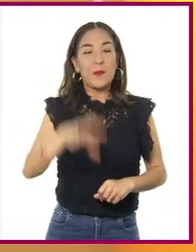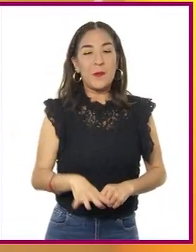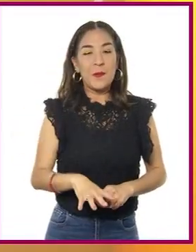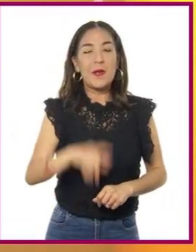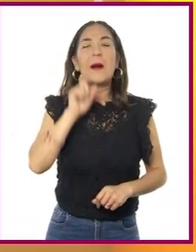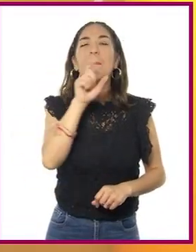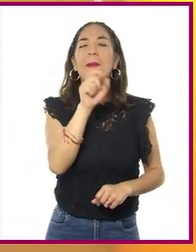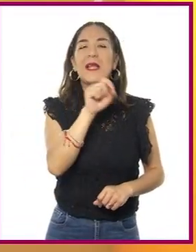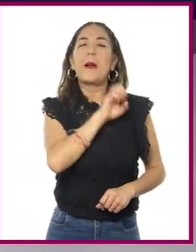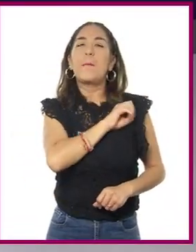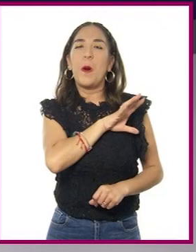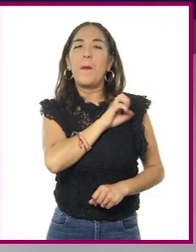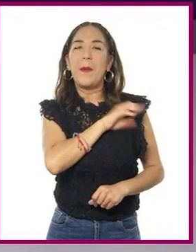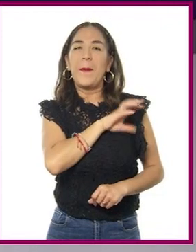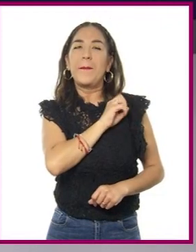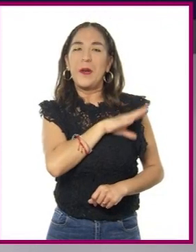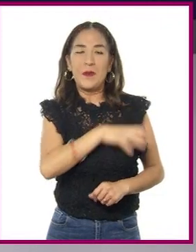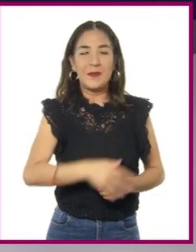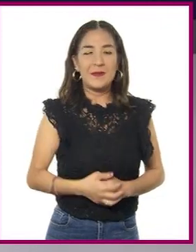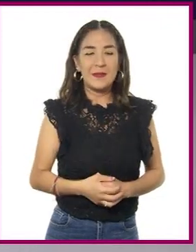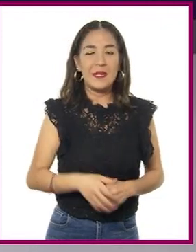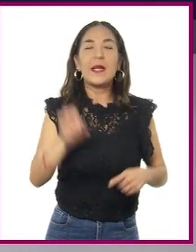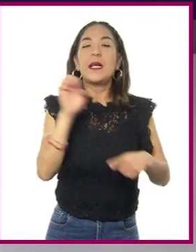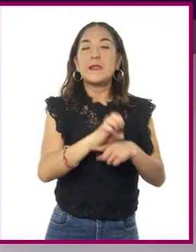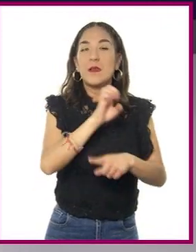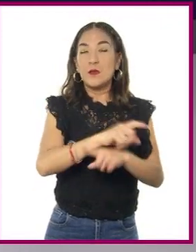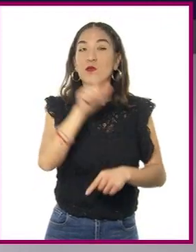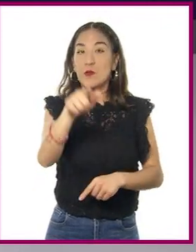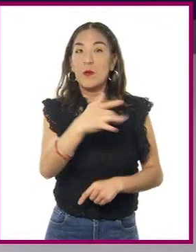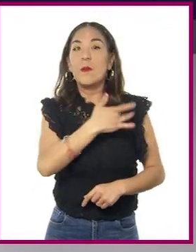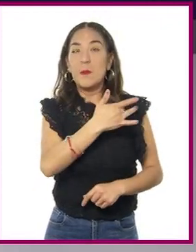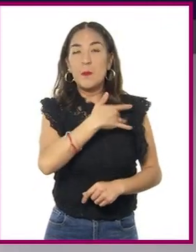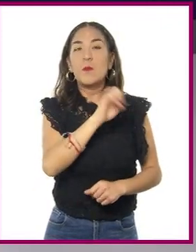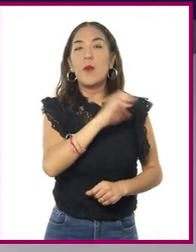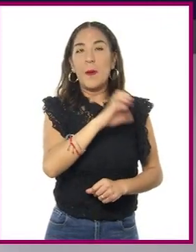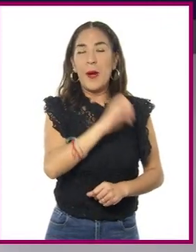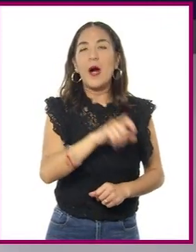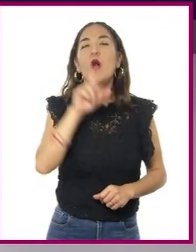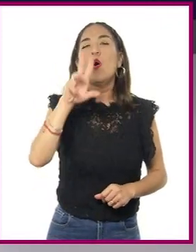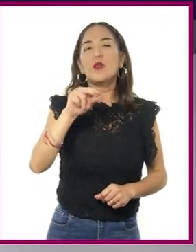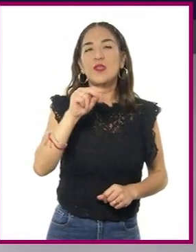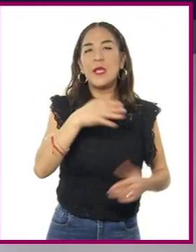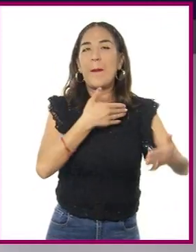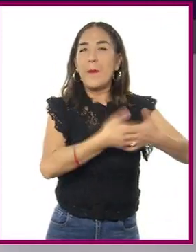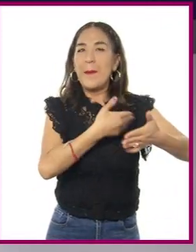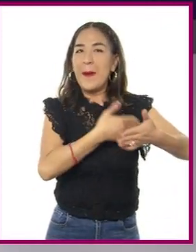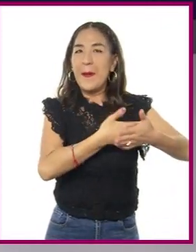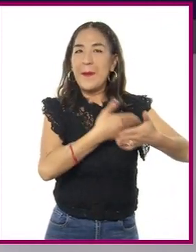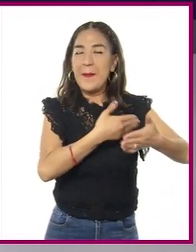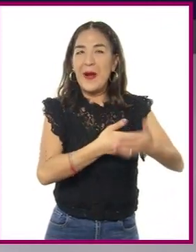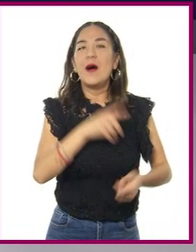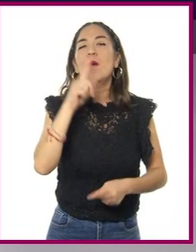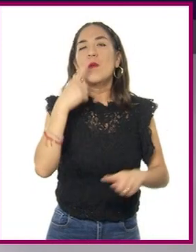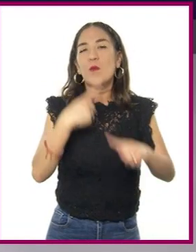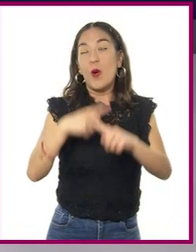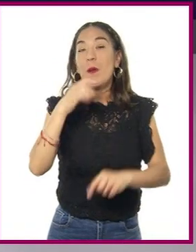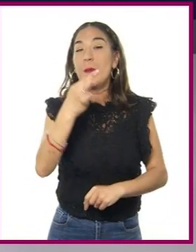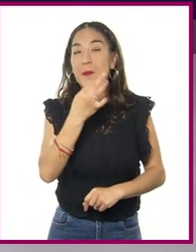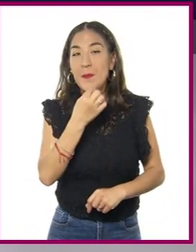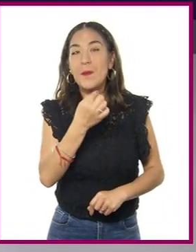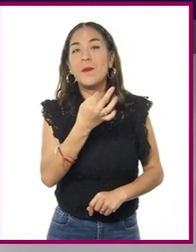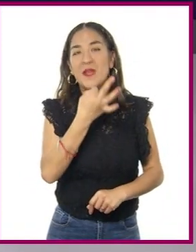20 pulsaciones. Entonces, tu frecuencia cardíaca fue de 80 latidos por minuto. Muy buena